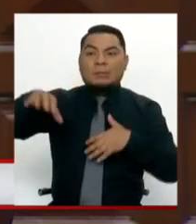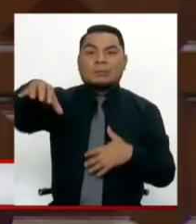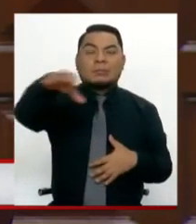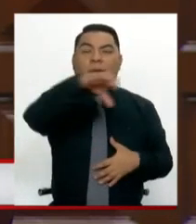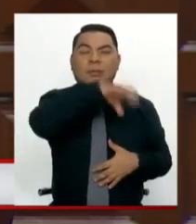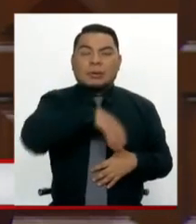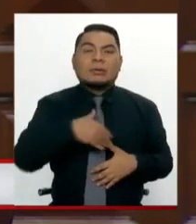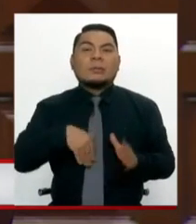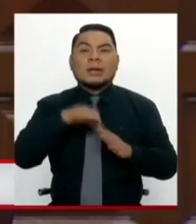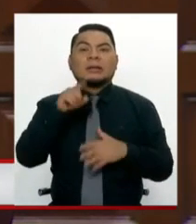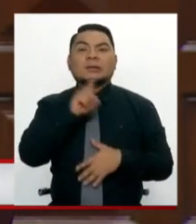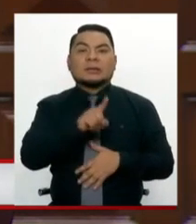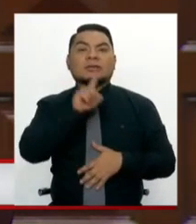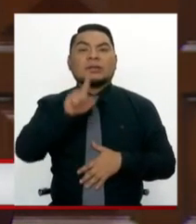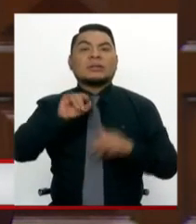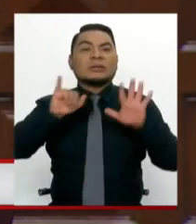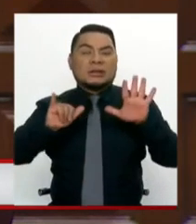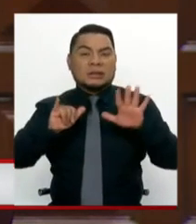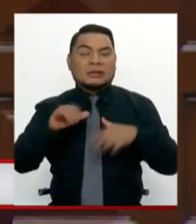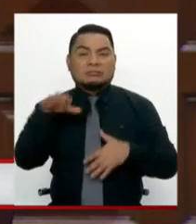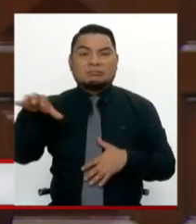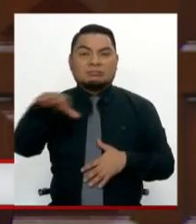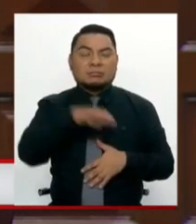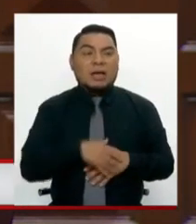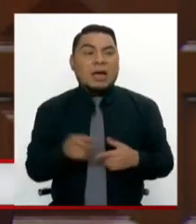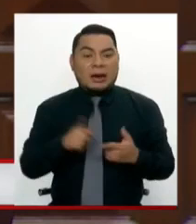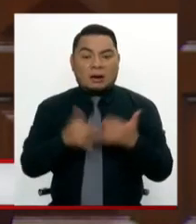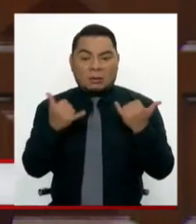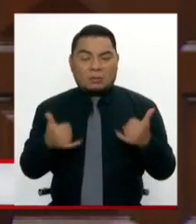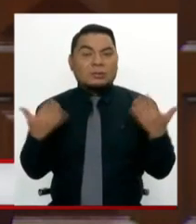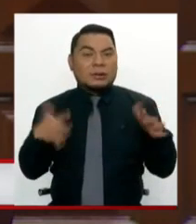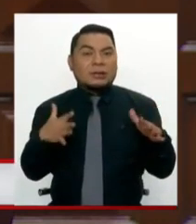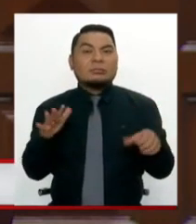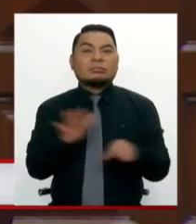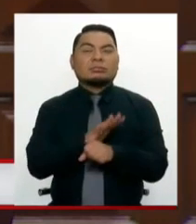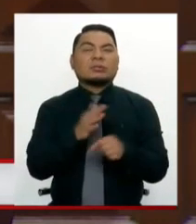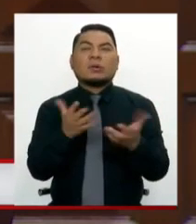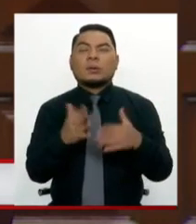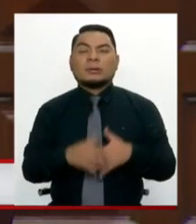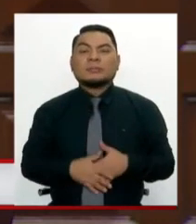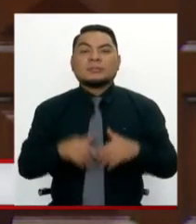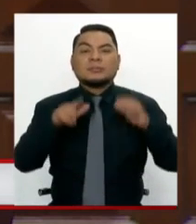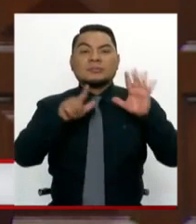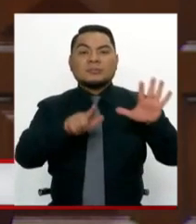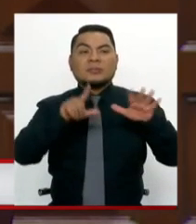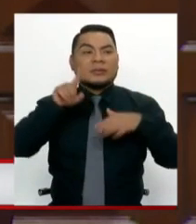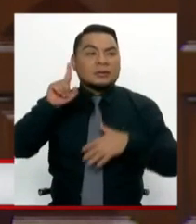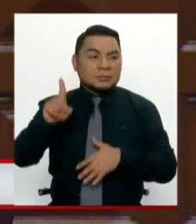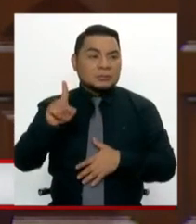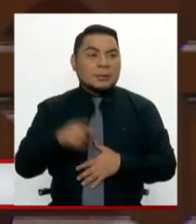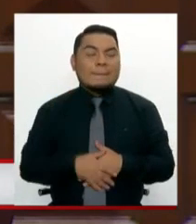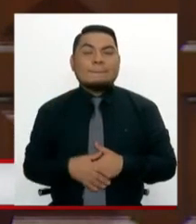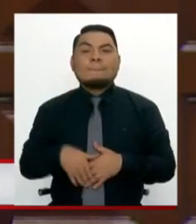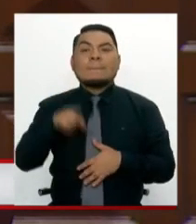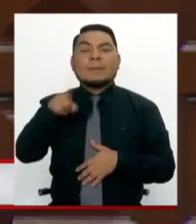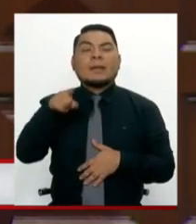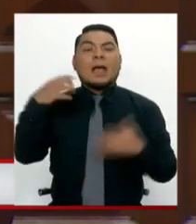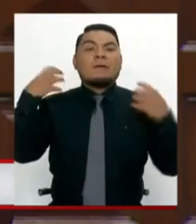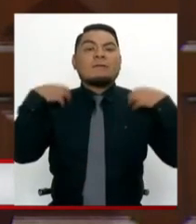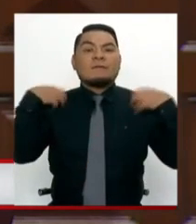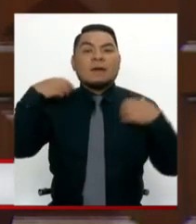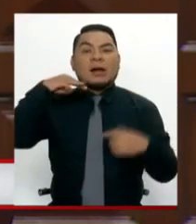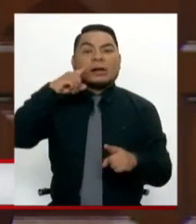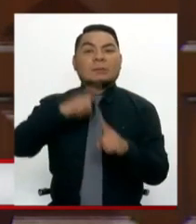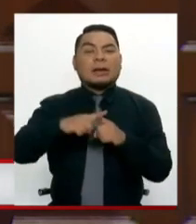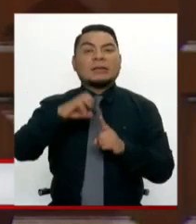virtualizados de más de 117 entidades públicas. A la fecha se cuenta con un total de 71 MAC Express